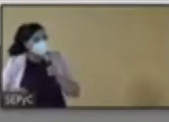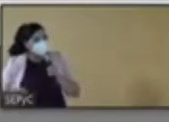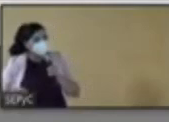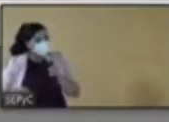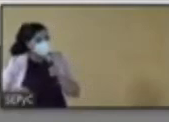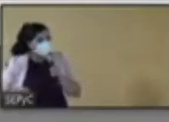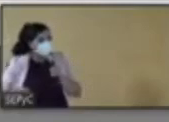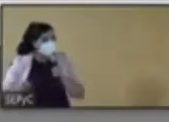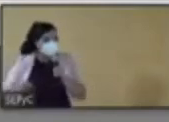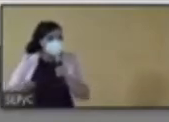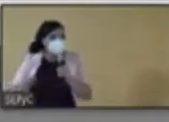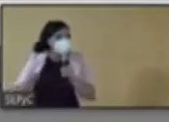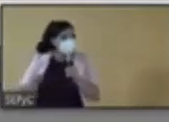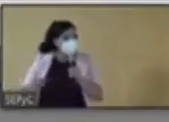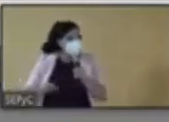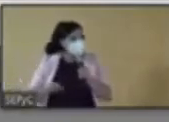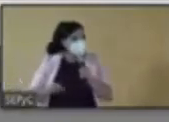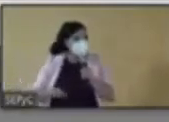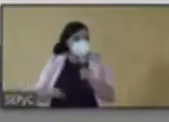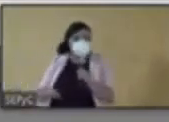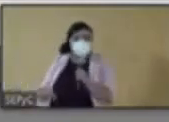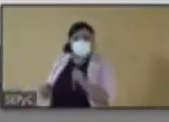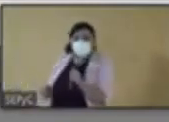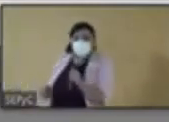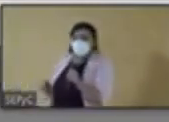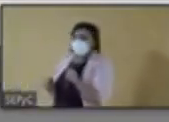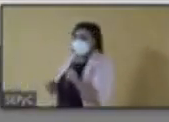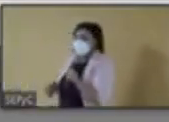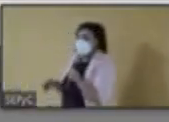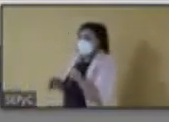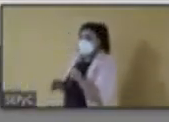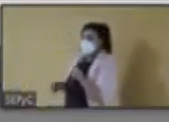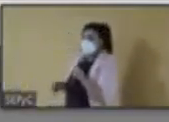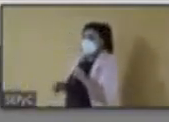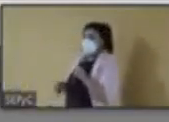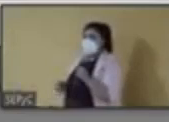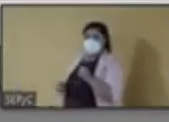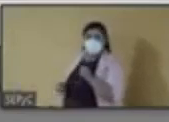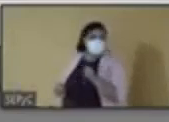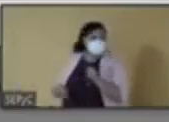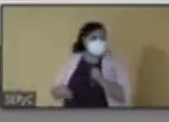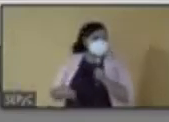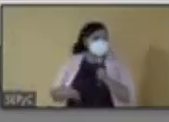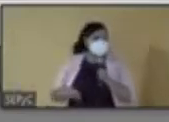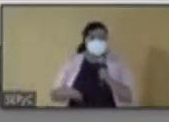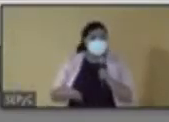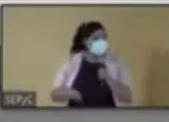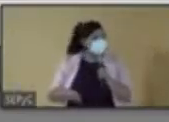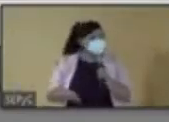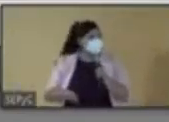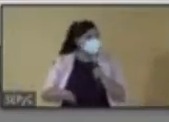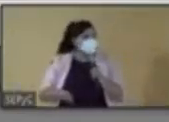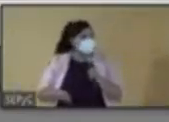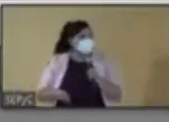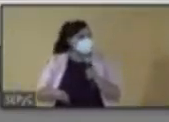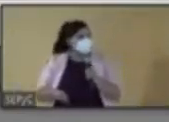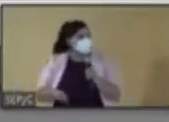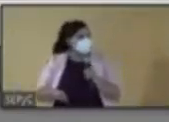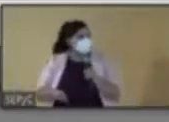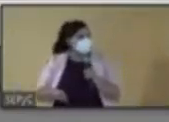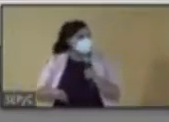la opción para poner nuestra contraseña para terminar o culminar el proceso de envío de la declaración patrimonial.